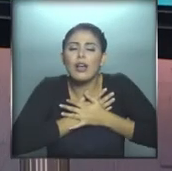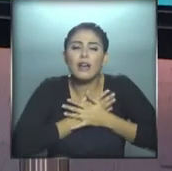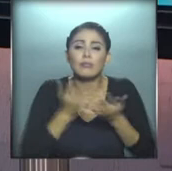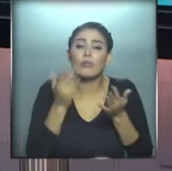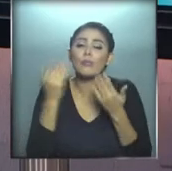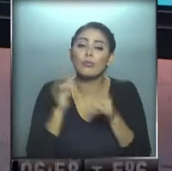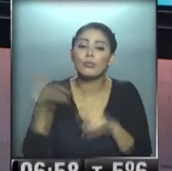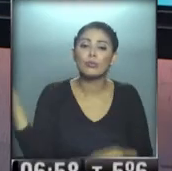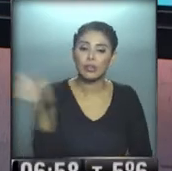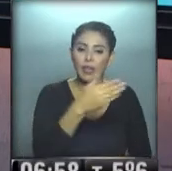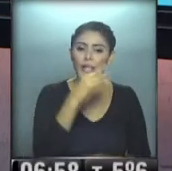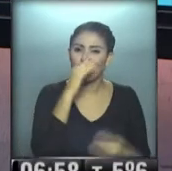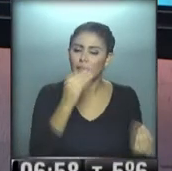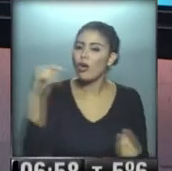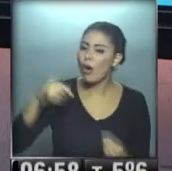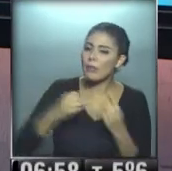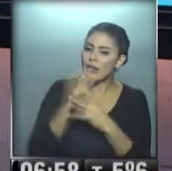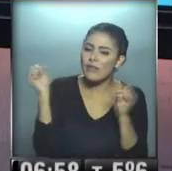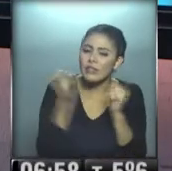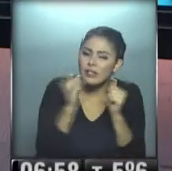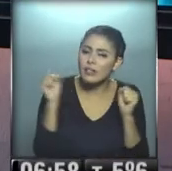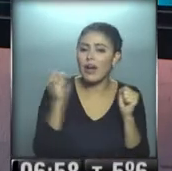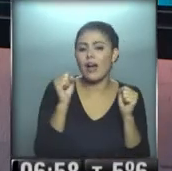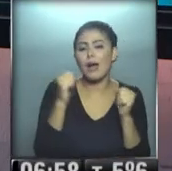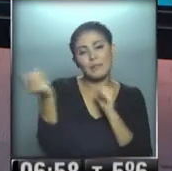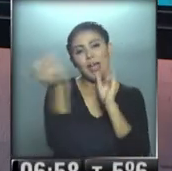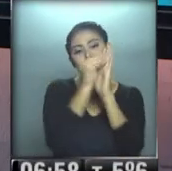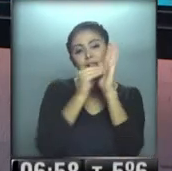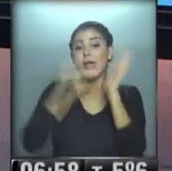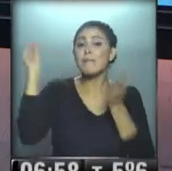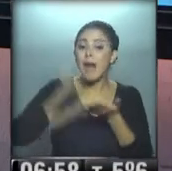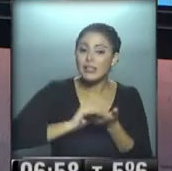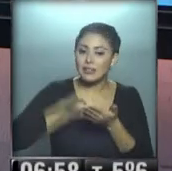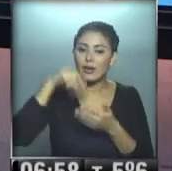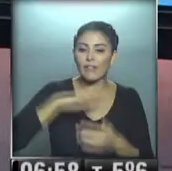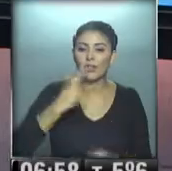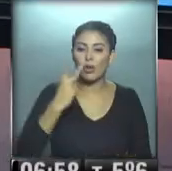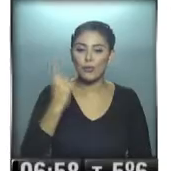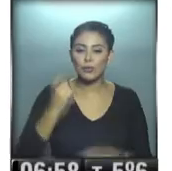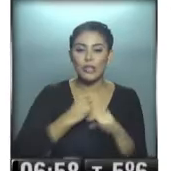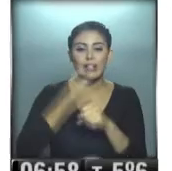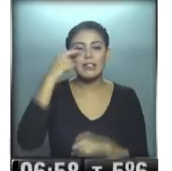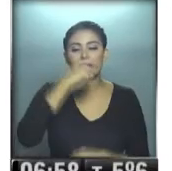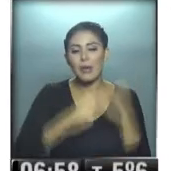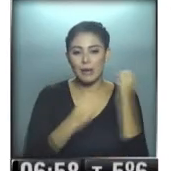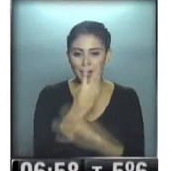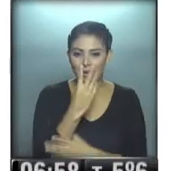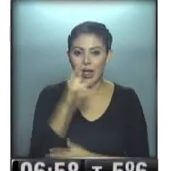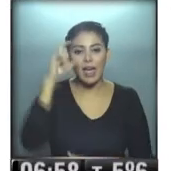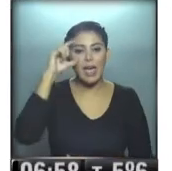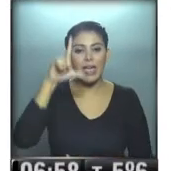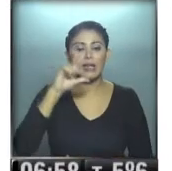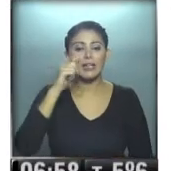por ustedes, ¿qué esta es, mañanita Cari? Fresca, sí. Mensajitos más. Cuando faltan 2 minutos para las 7 de la mañana.